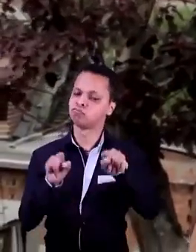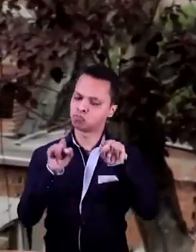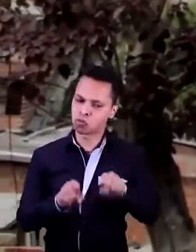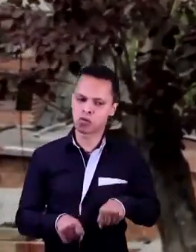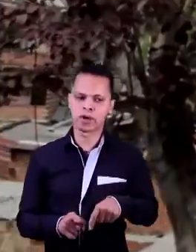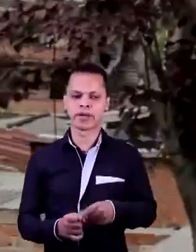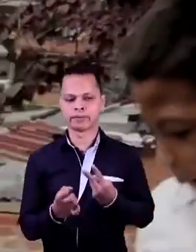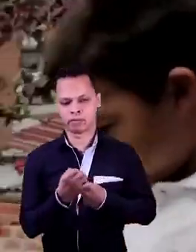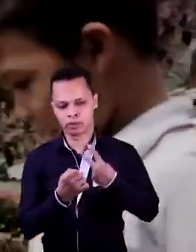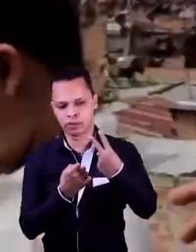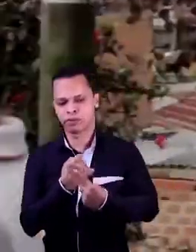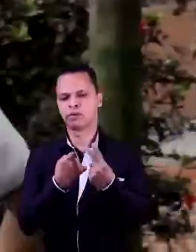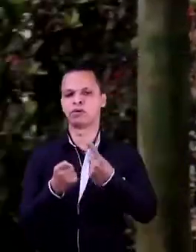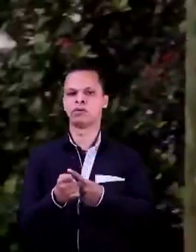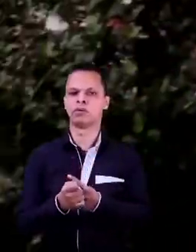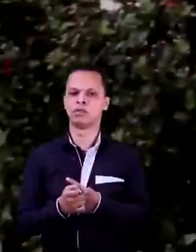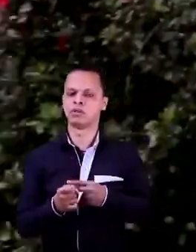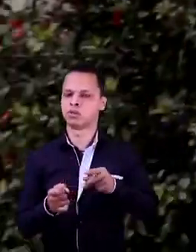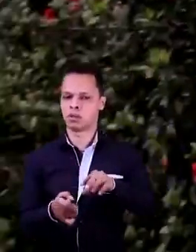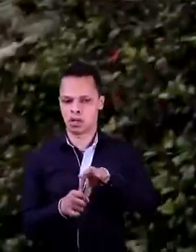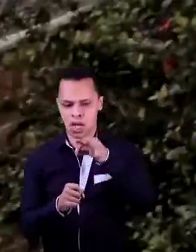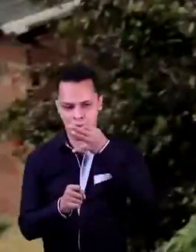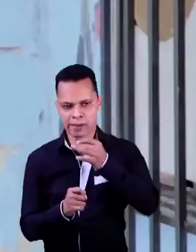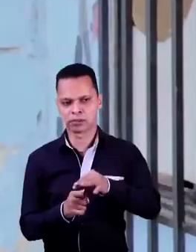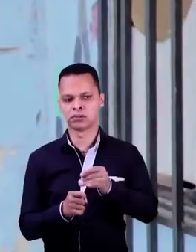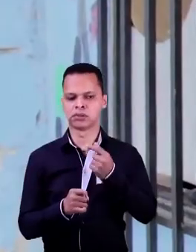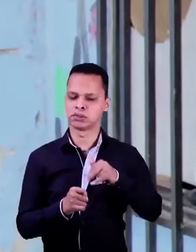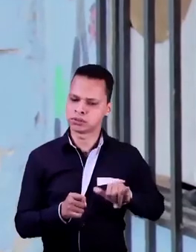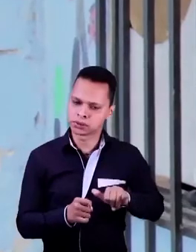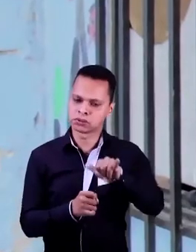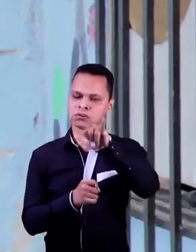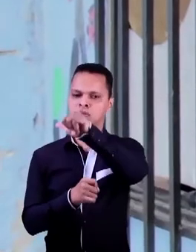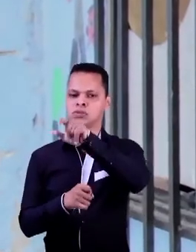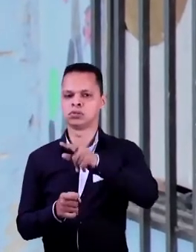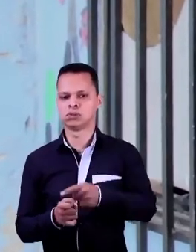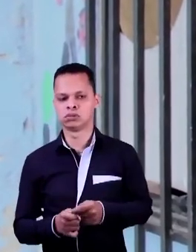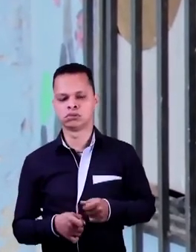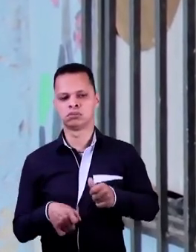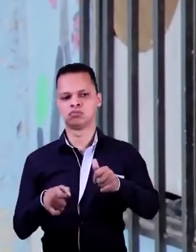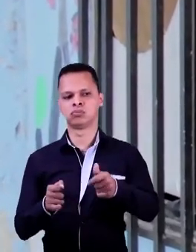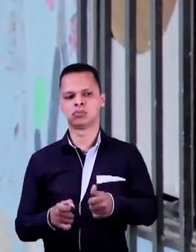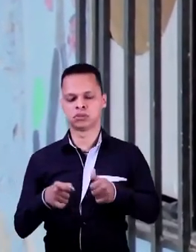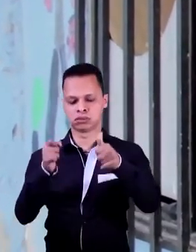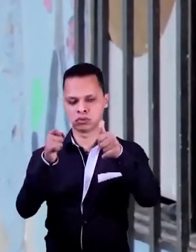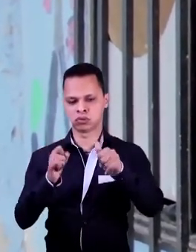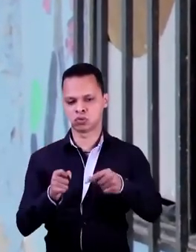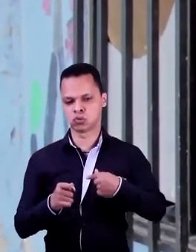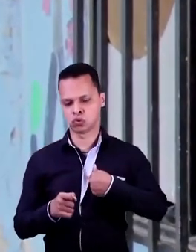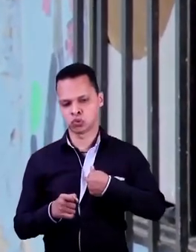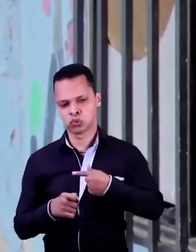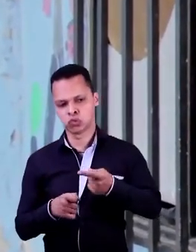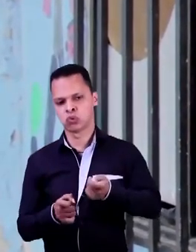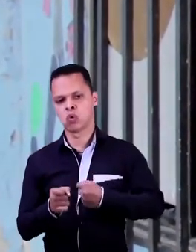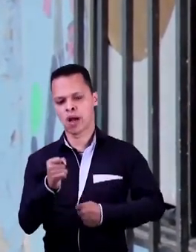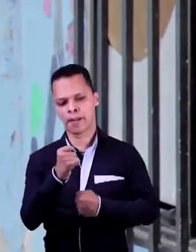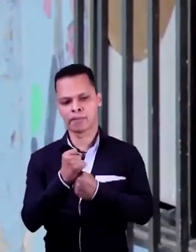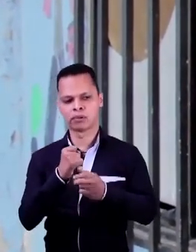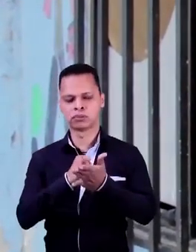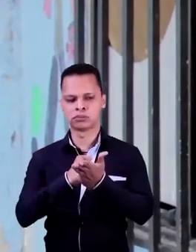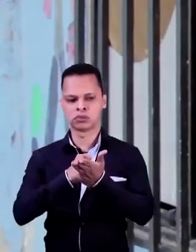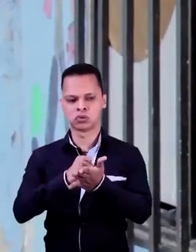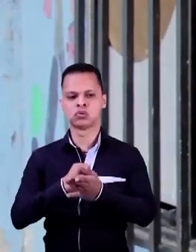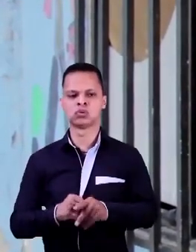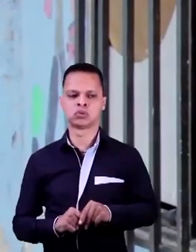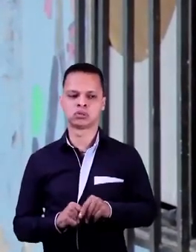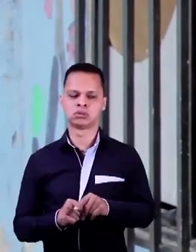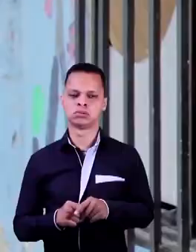se puede con sus proyectos de crispetas, de las excursiones, incluso pues muchas veces yo le ayudaba a él con